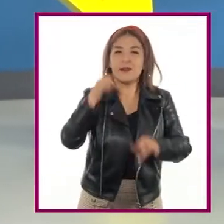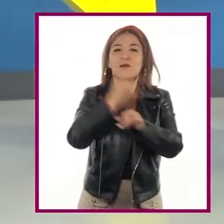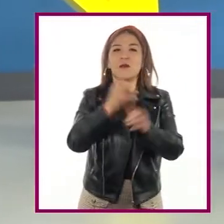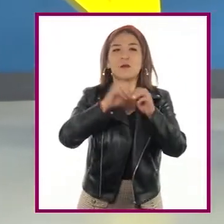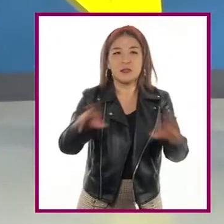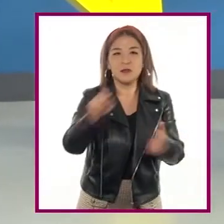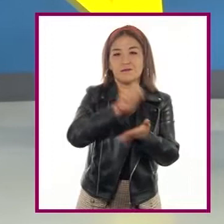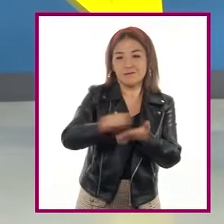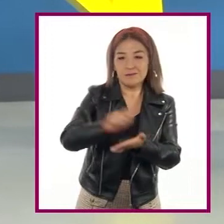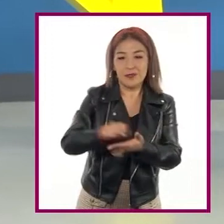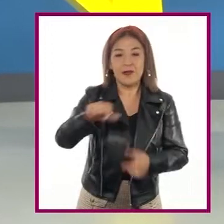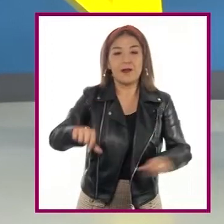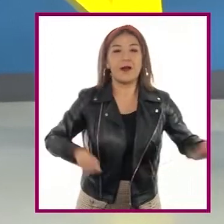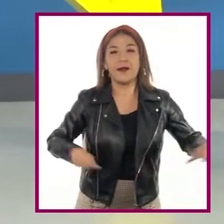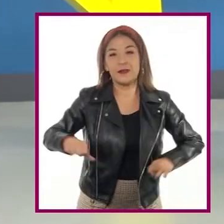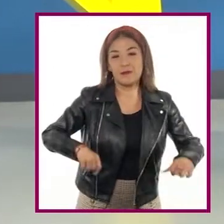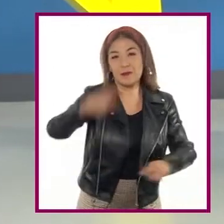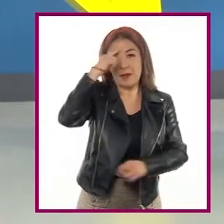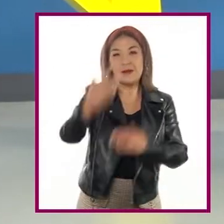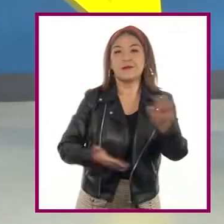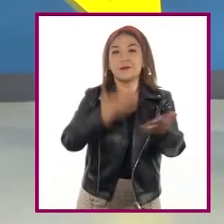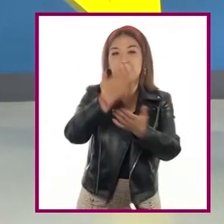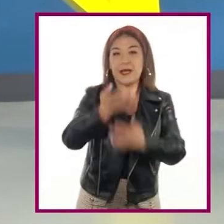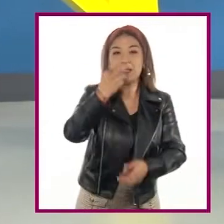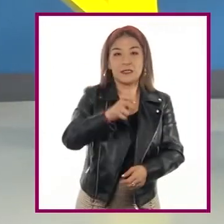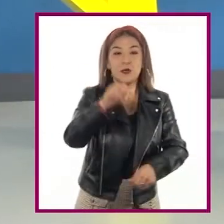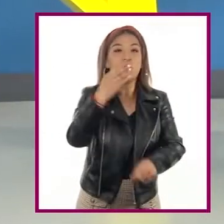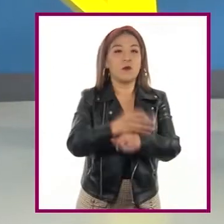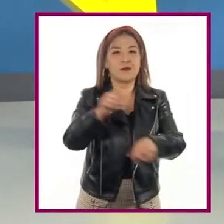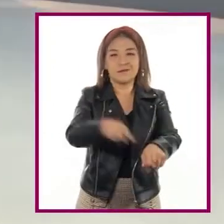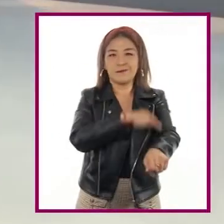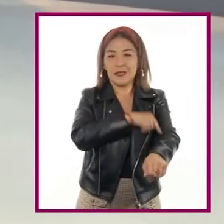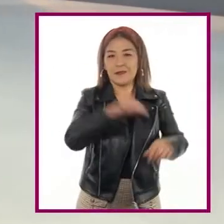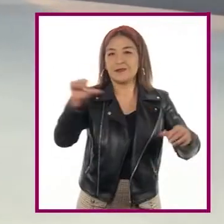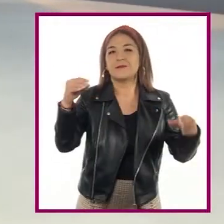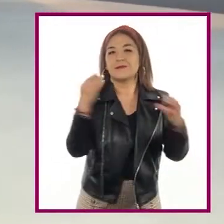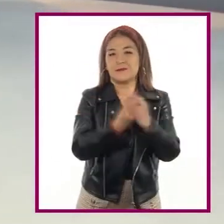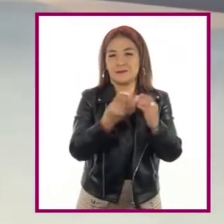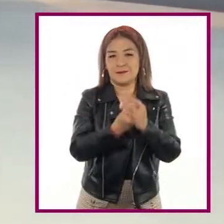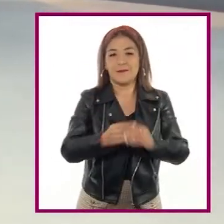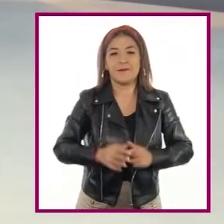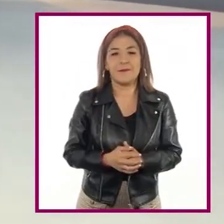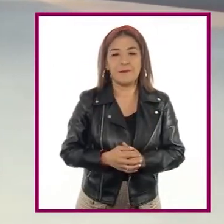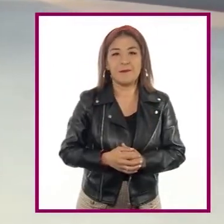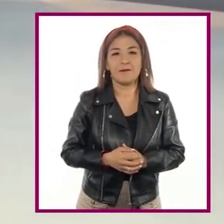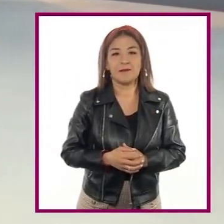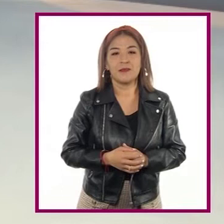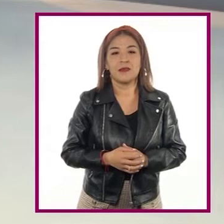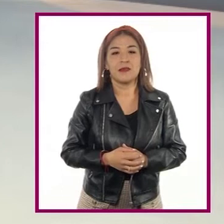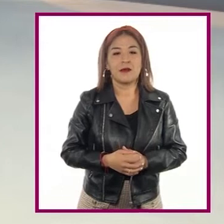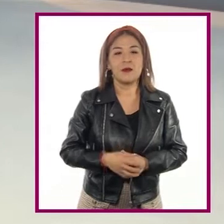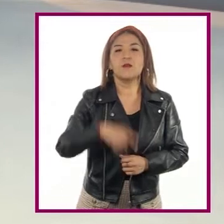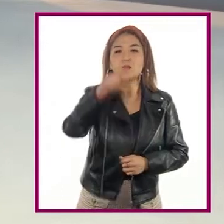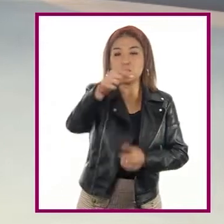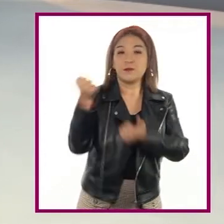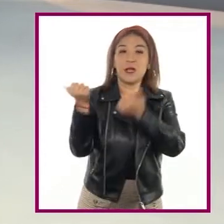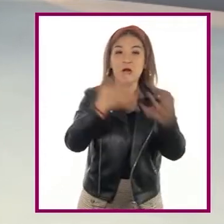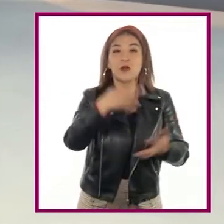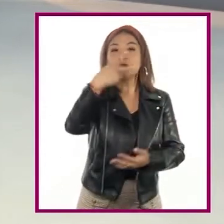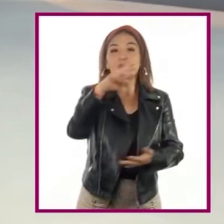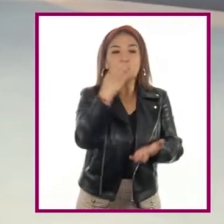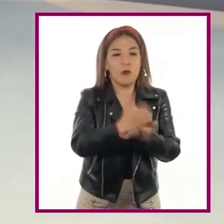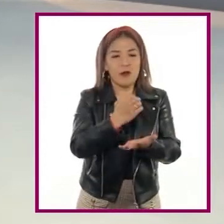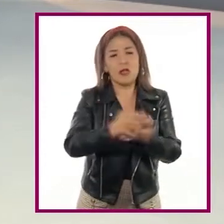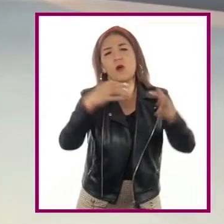como realizar las actividades que les propondré a lo largo de esta sesión. Tengan a la mano su cuaderno u hojas